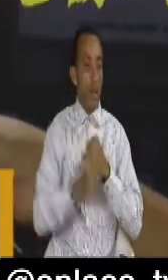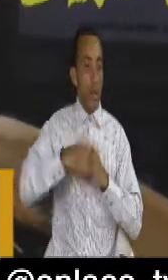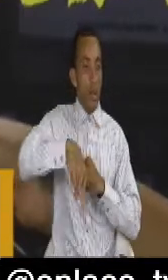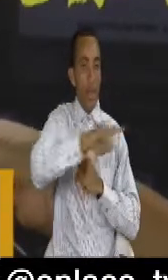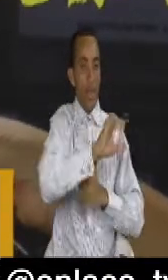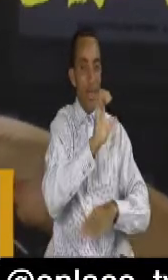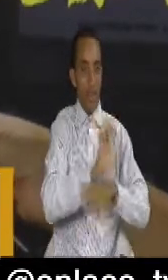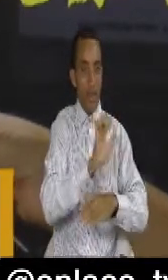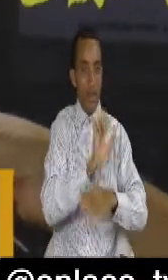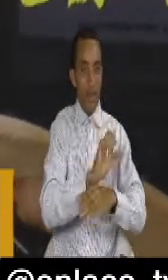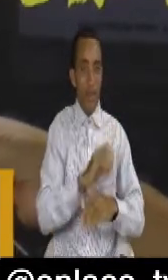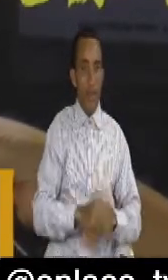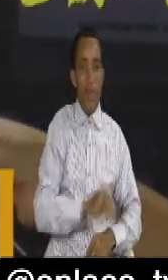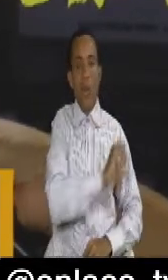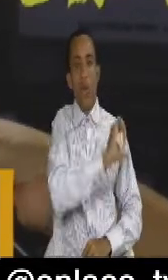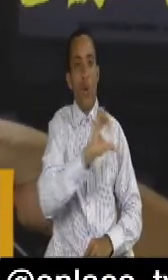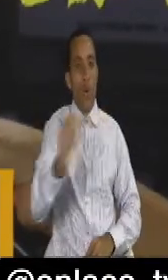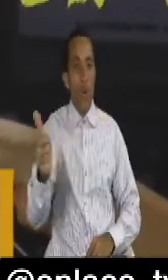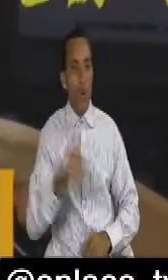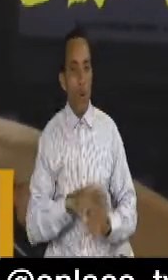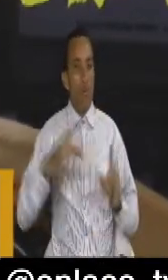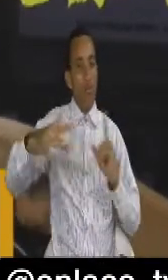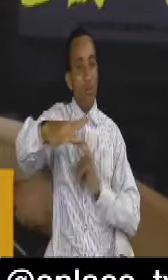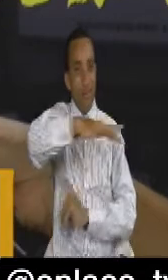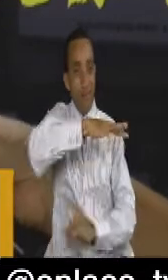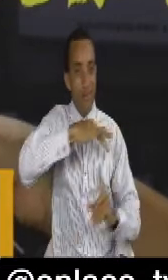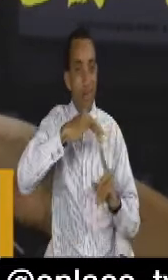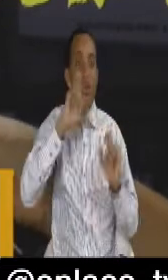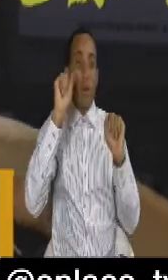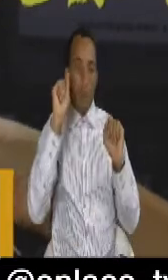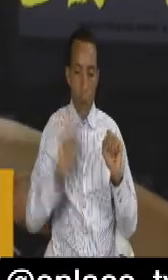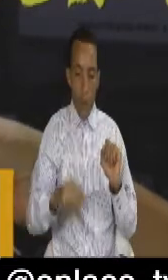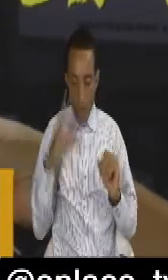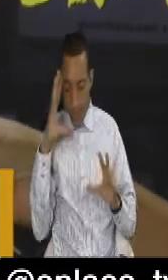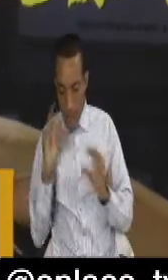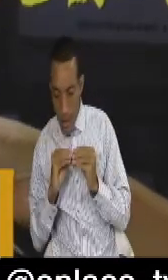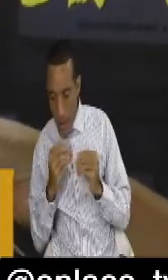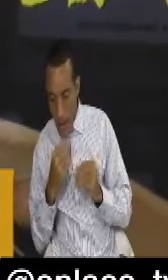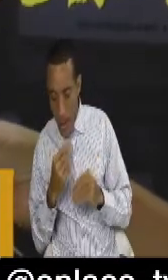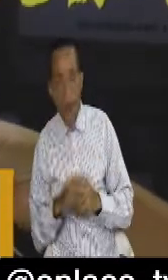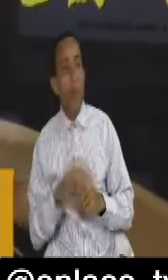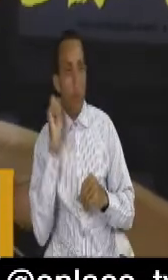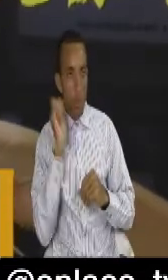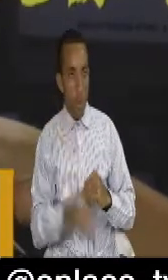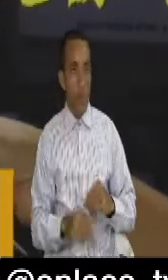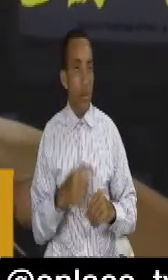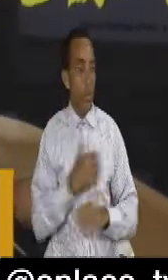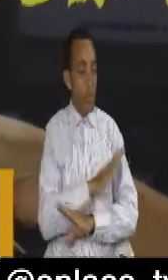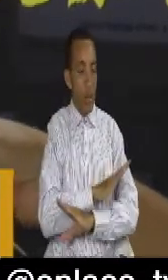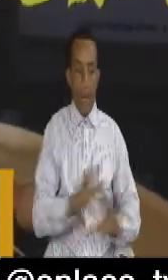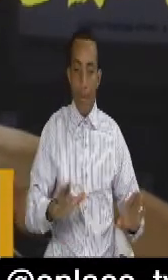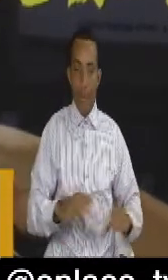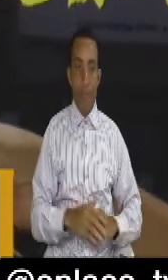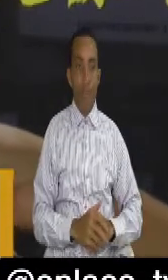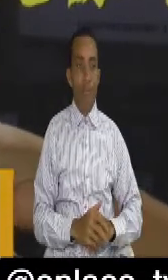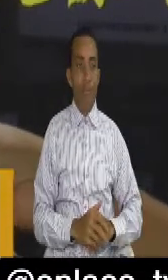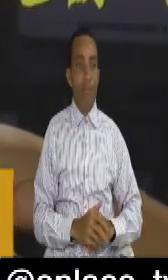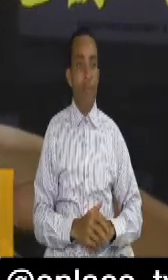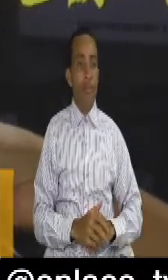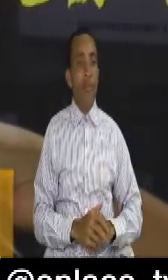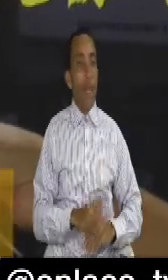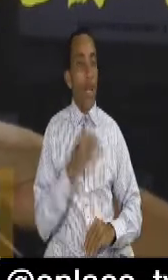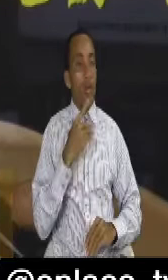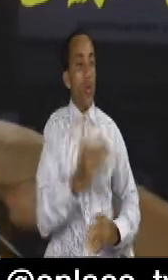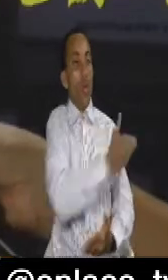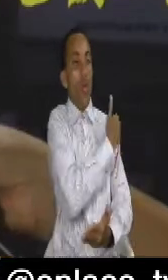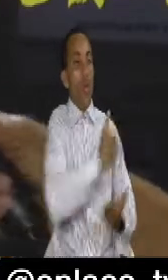también existen otro tipo de acciones que podemos ejercer y podemos de verdad, de forma contundente, buscar la forma de que ellos se